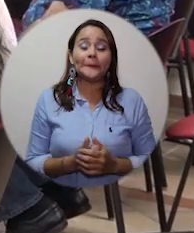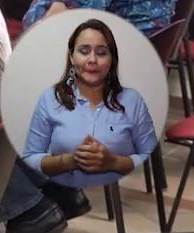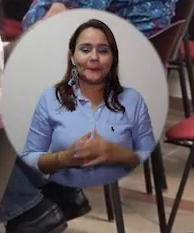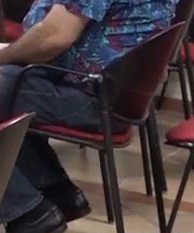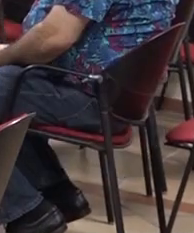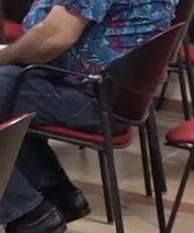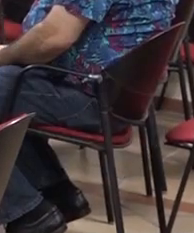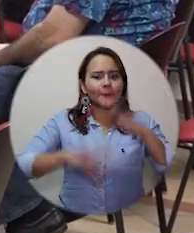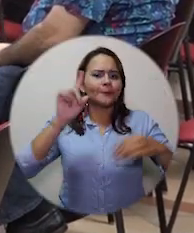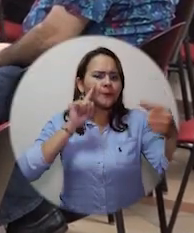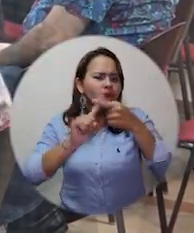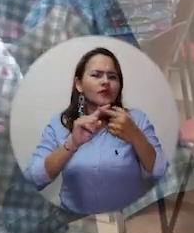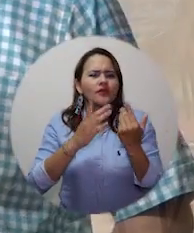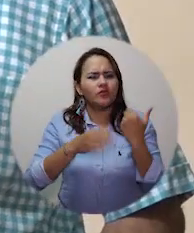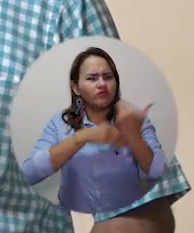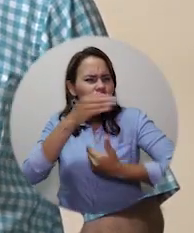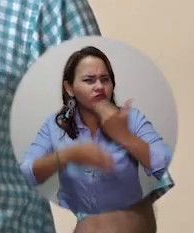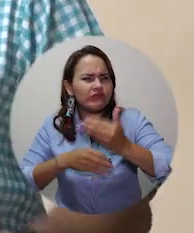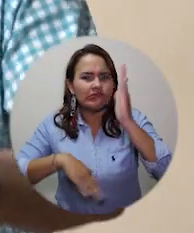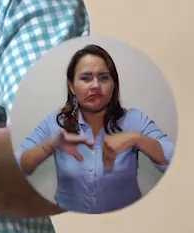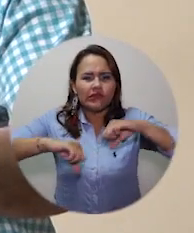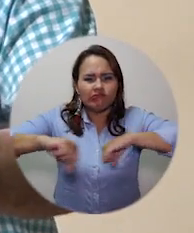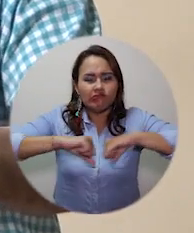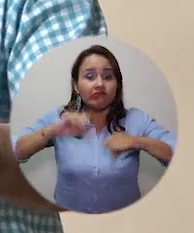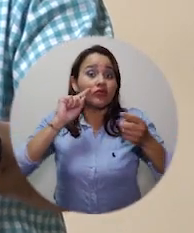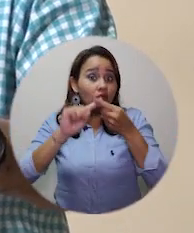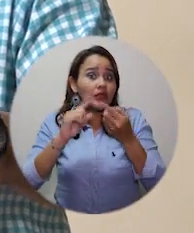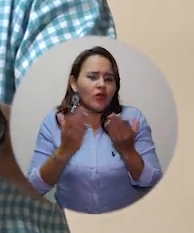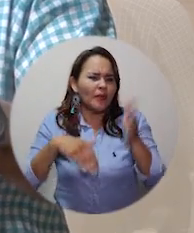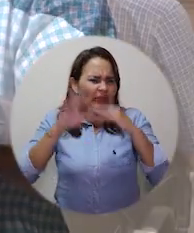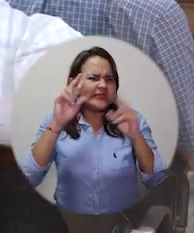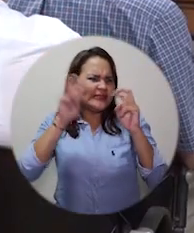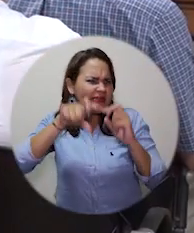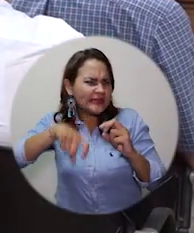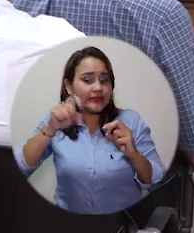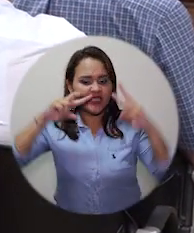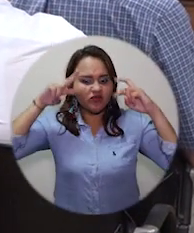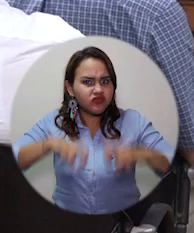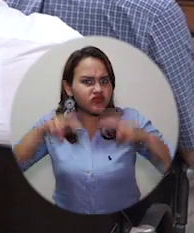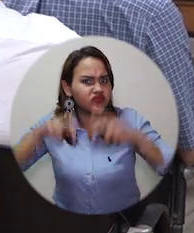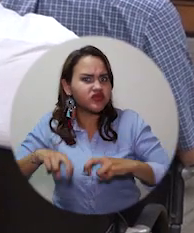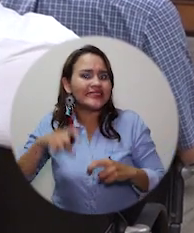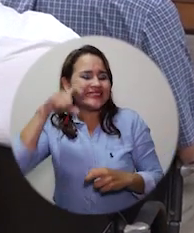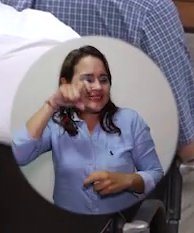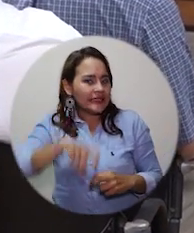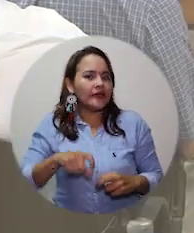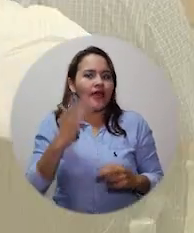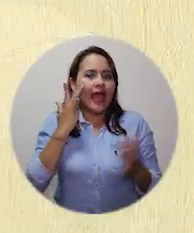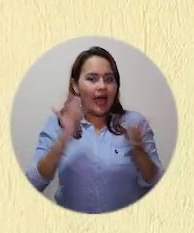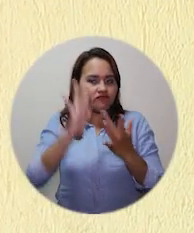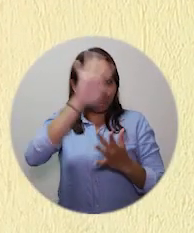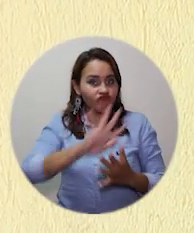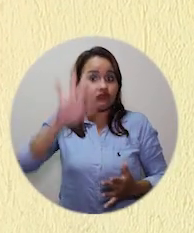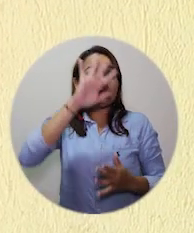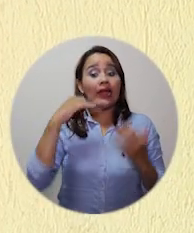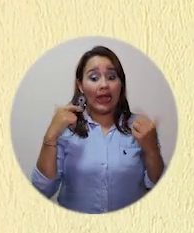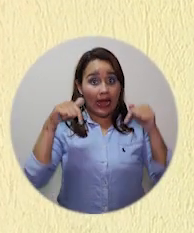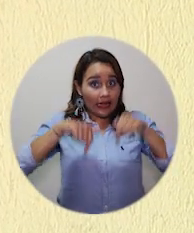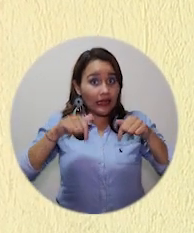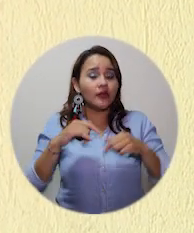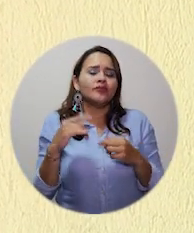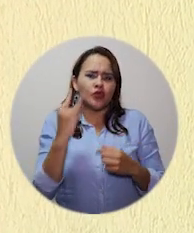En un trascendental paso hacia el fortalecimiento de los niveles educativos y la capacidad investigativa del departamento, la Universidad del Magdalena